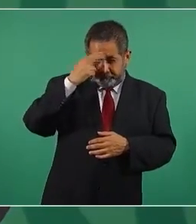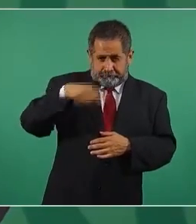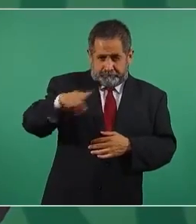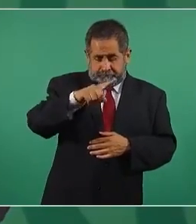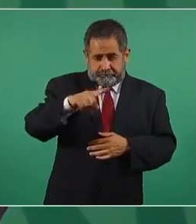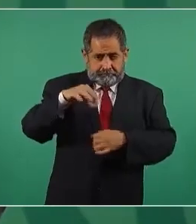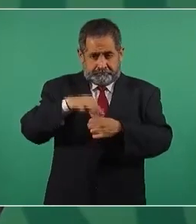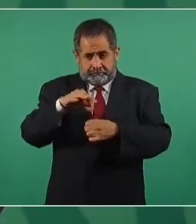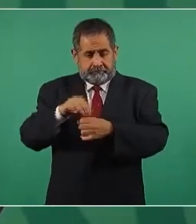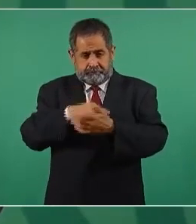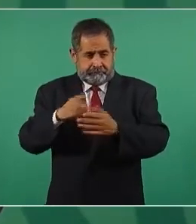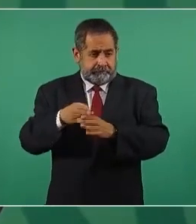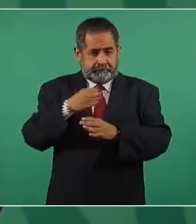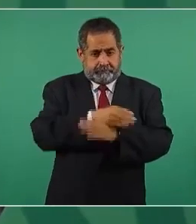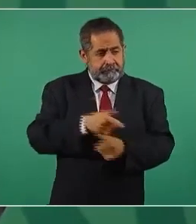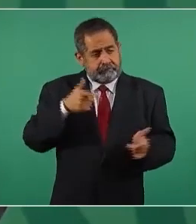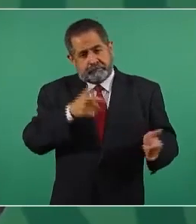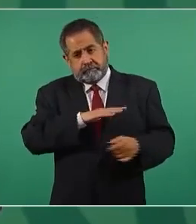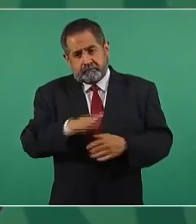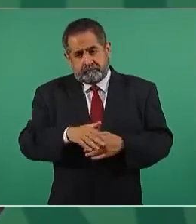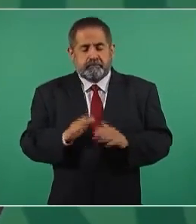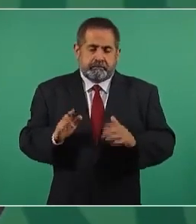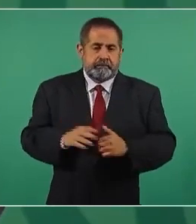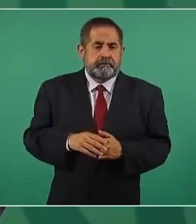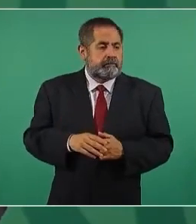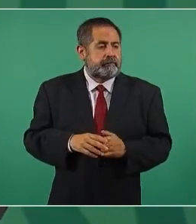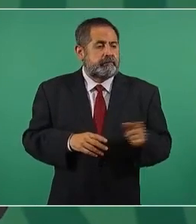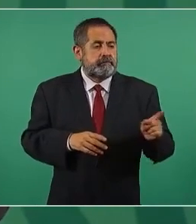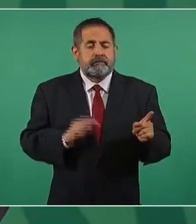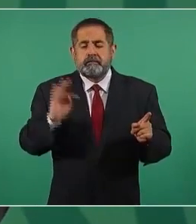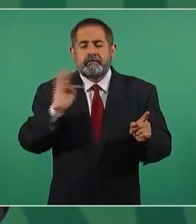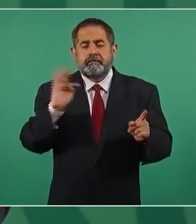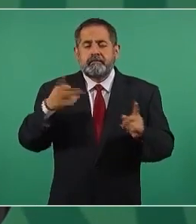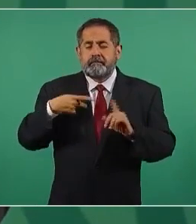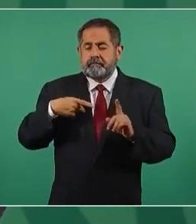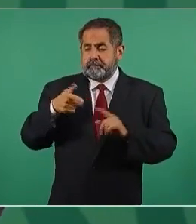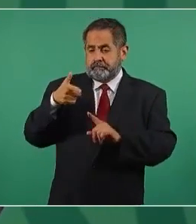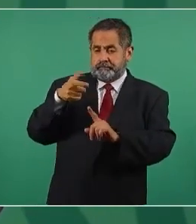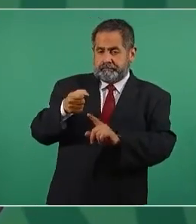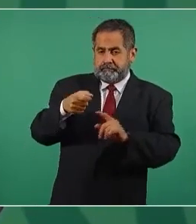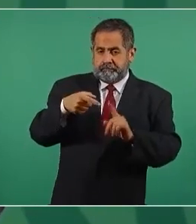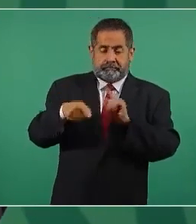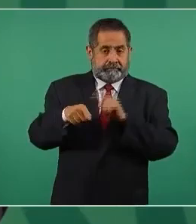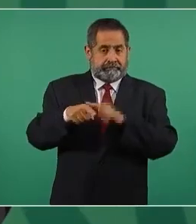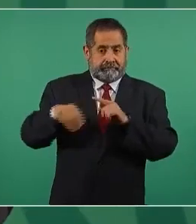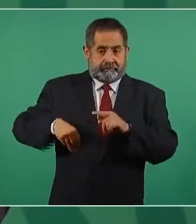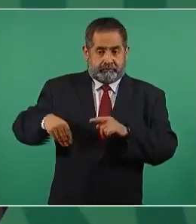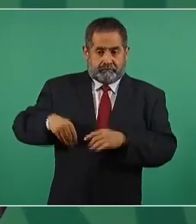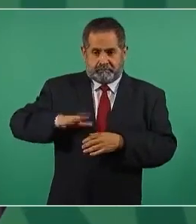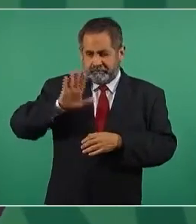Antes de la elección. Bueno, pues uno de los posibles involucrados, de acuerdo